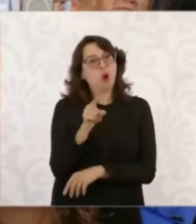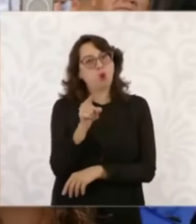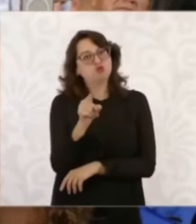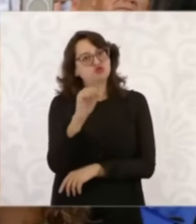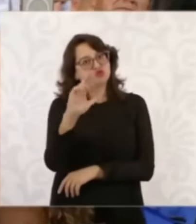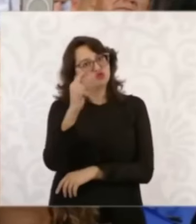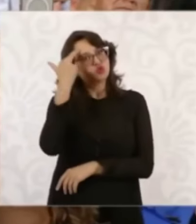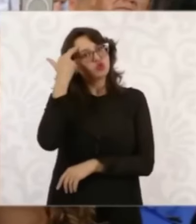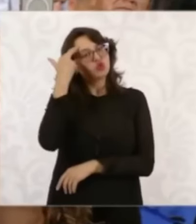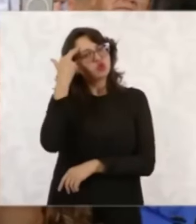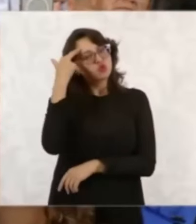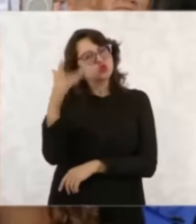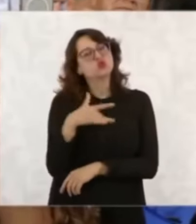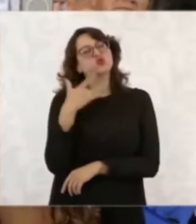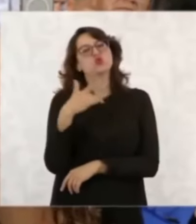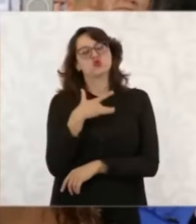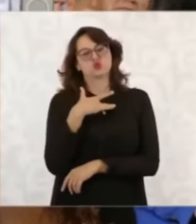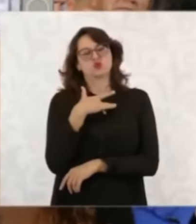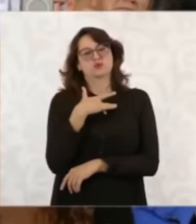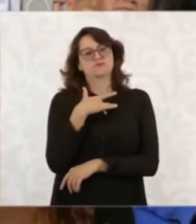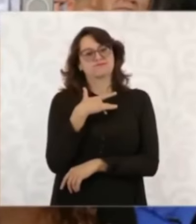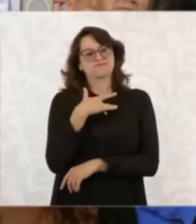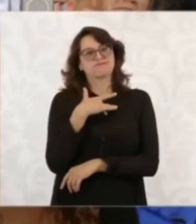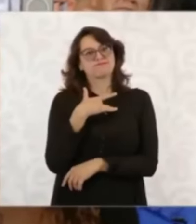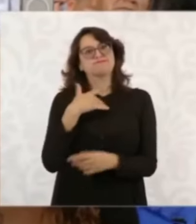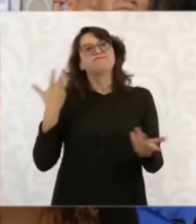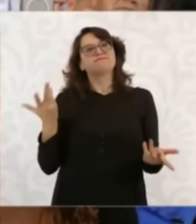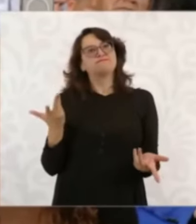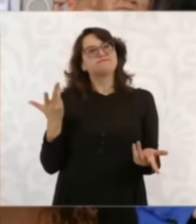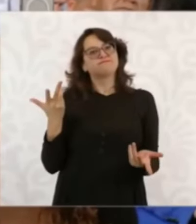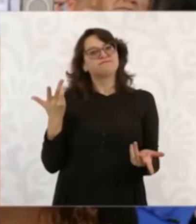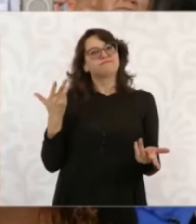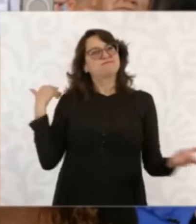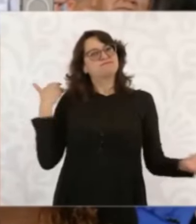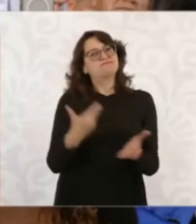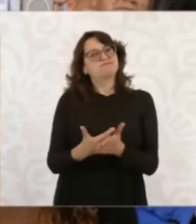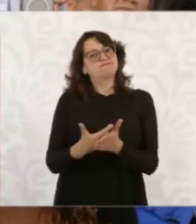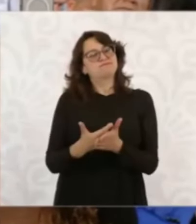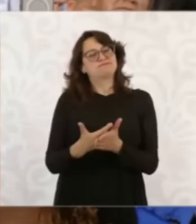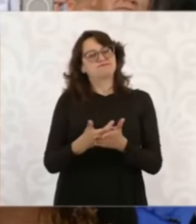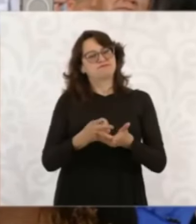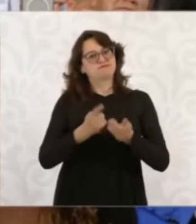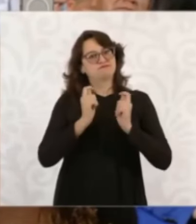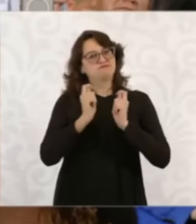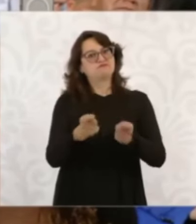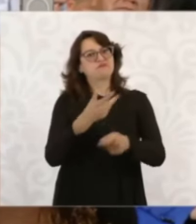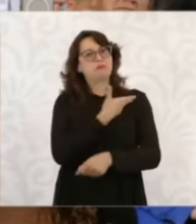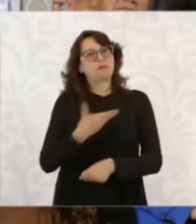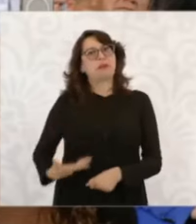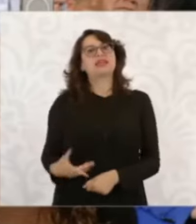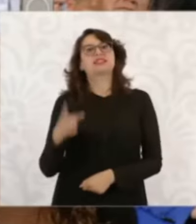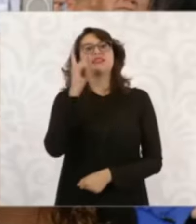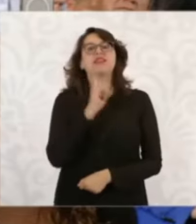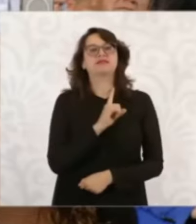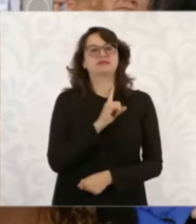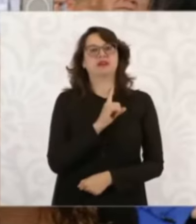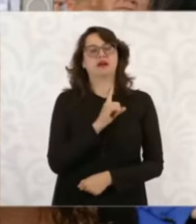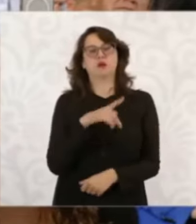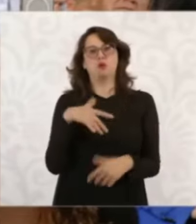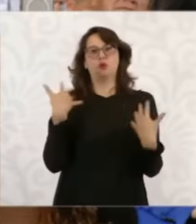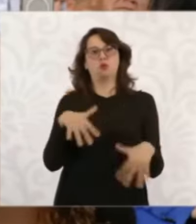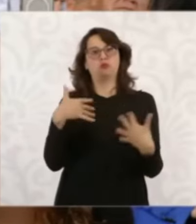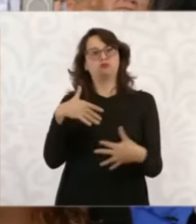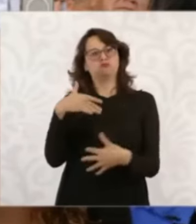¿qué reflexión le deja hasta hoy en el cargo que está ahorita y un balance y